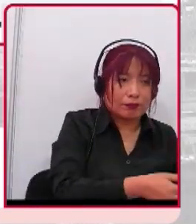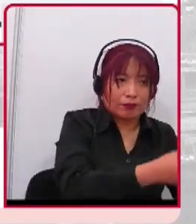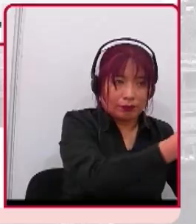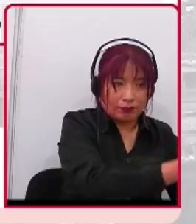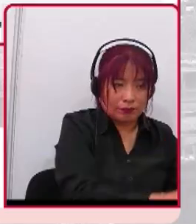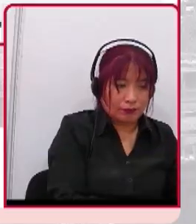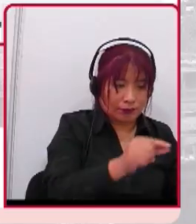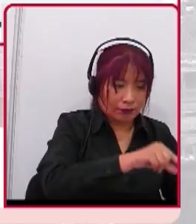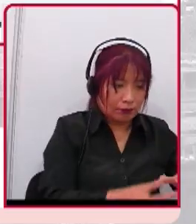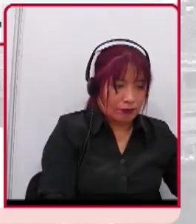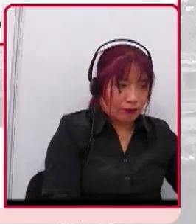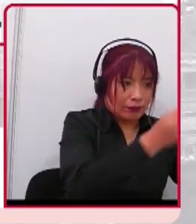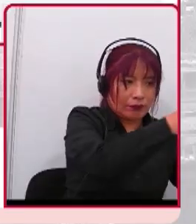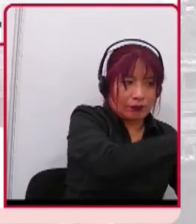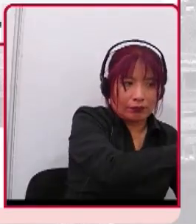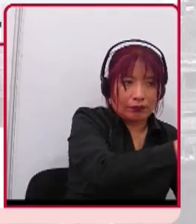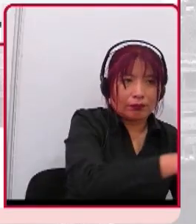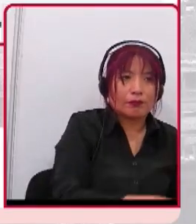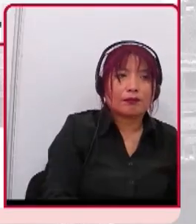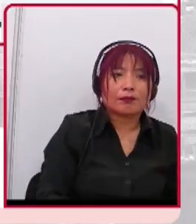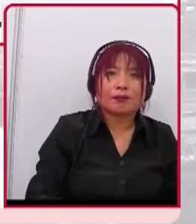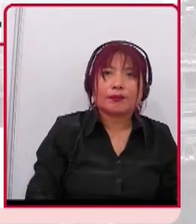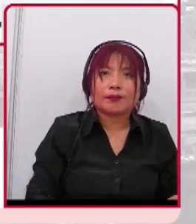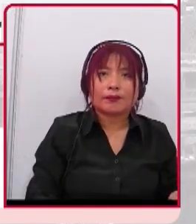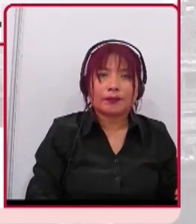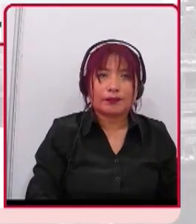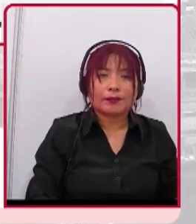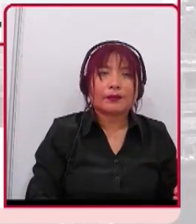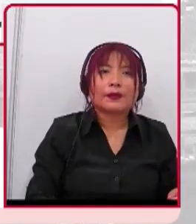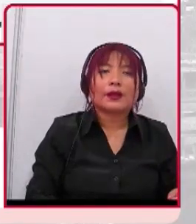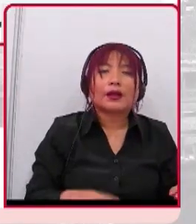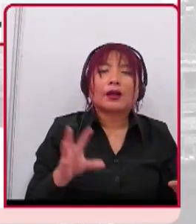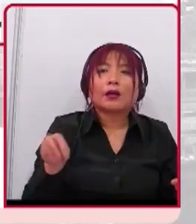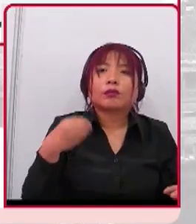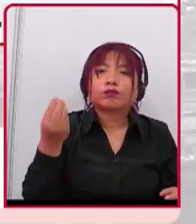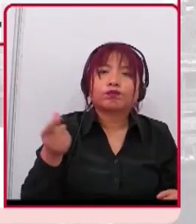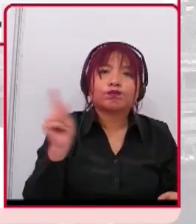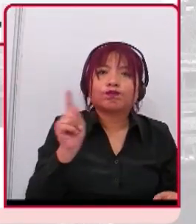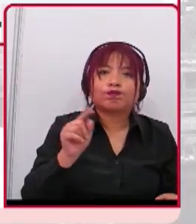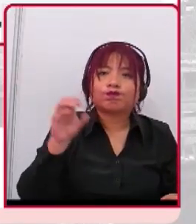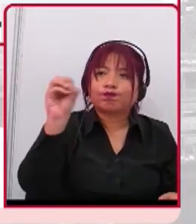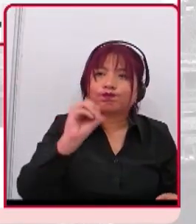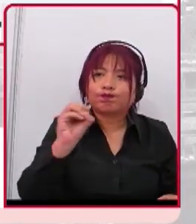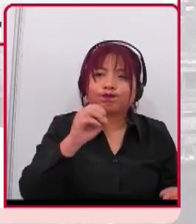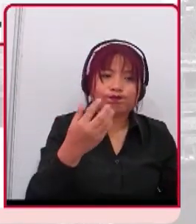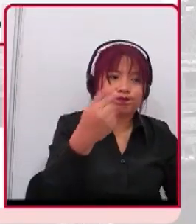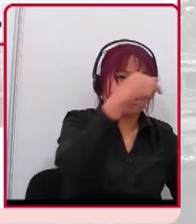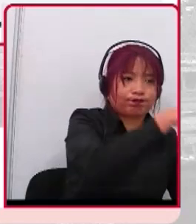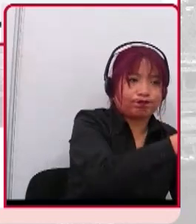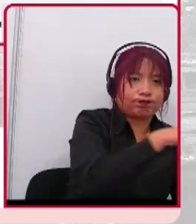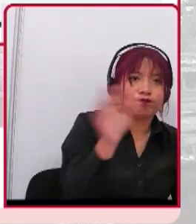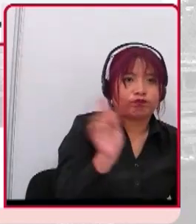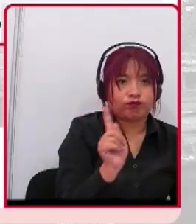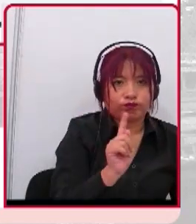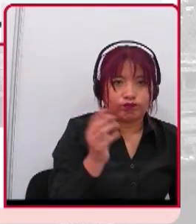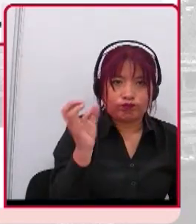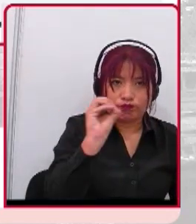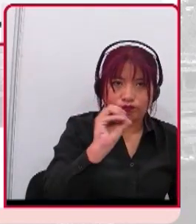contexto a nuestra pulpa para evitar la oxidación, ¿sí? Y obviamente favorecer el